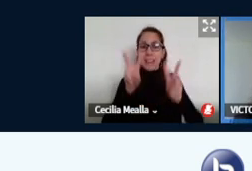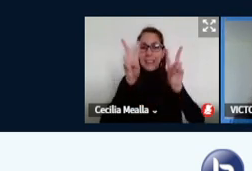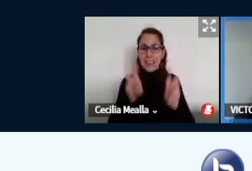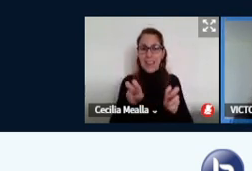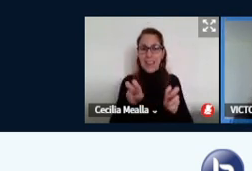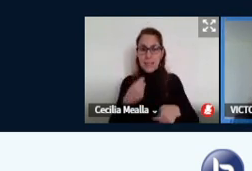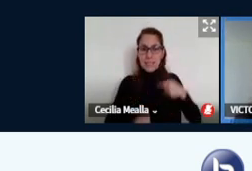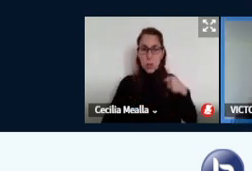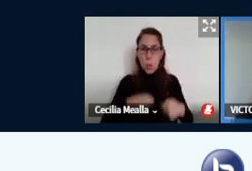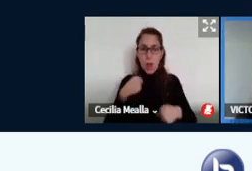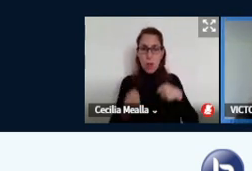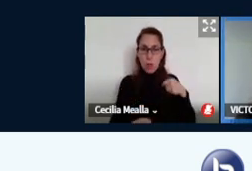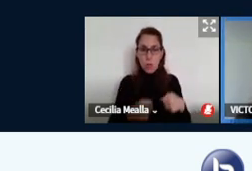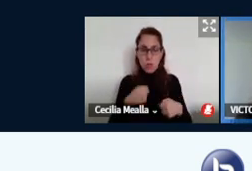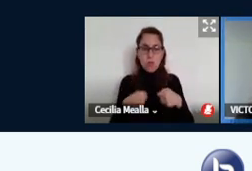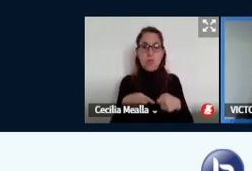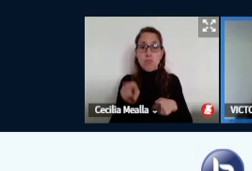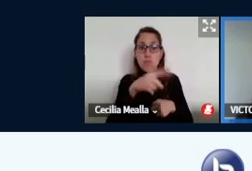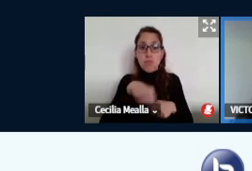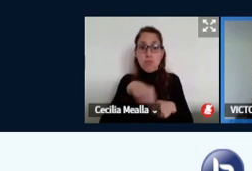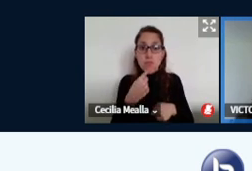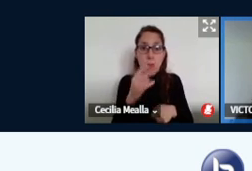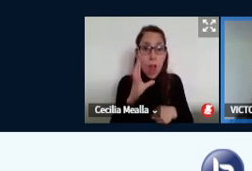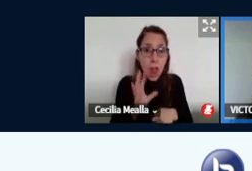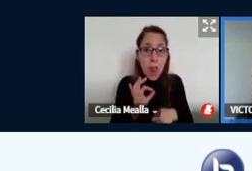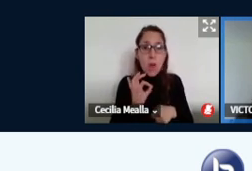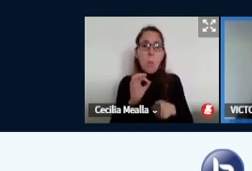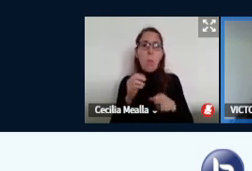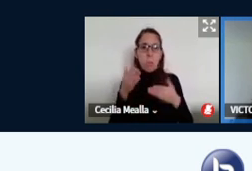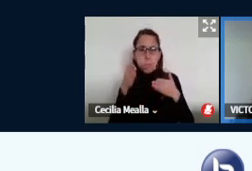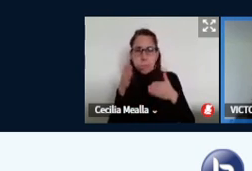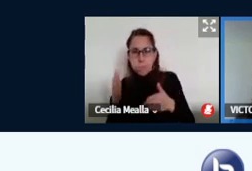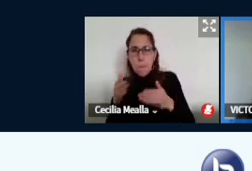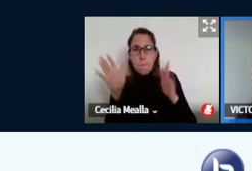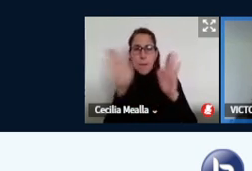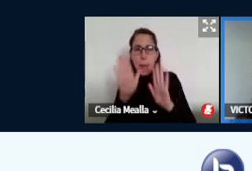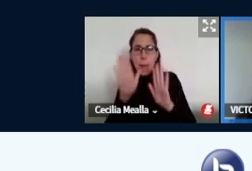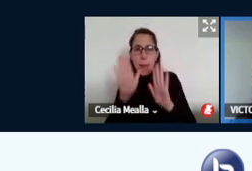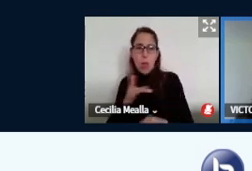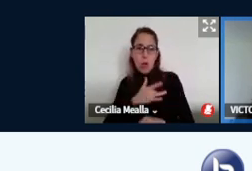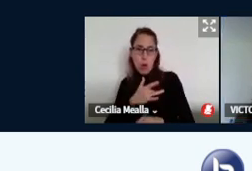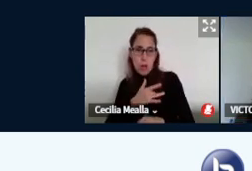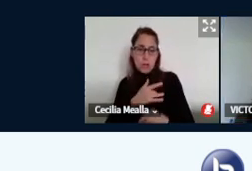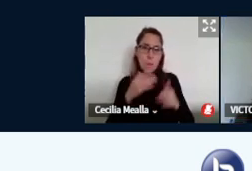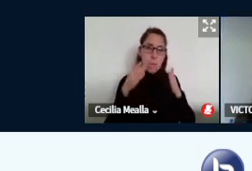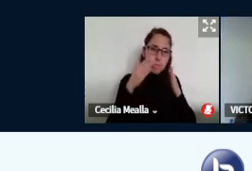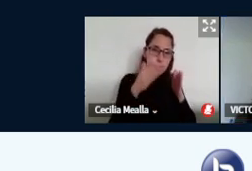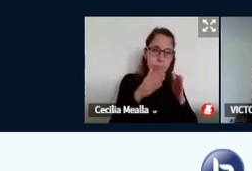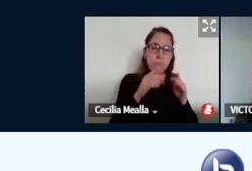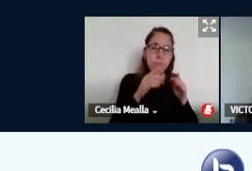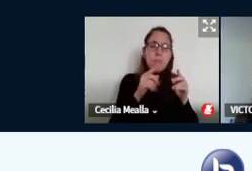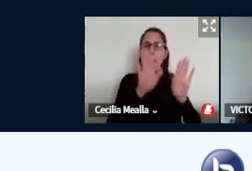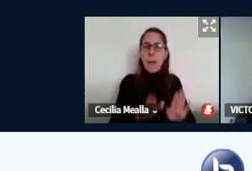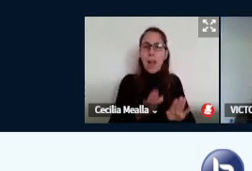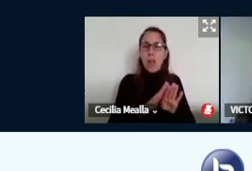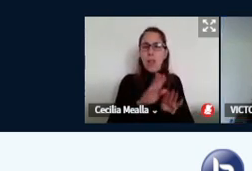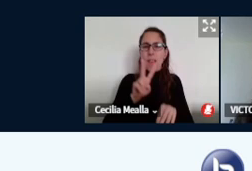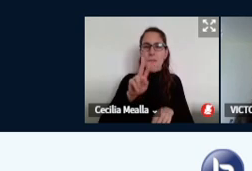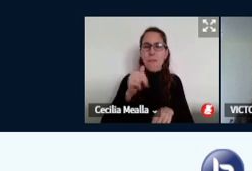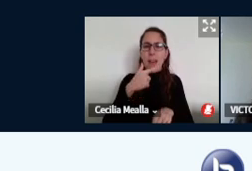Circulatorio, vemos el preparado de corazón y el preparado de vasos sanguíneos.